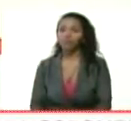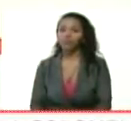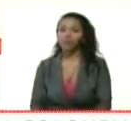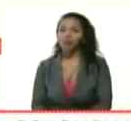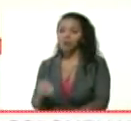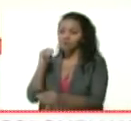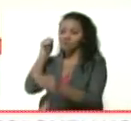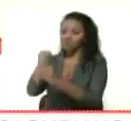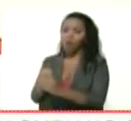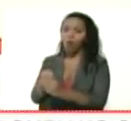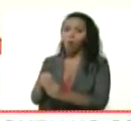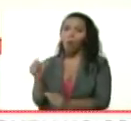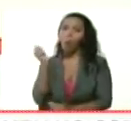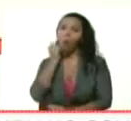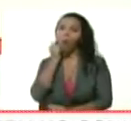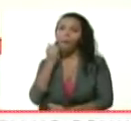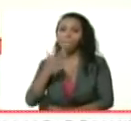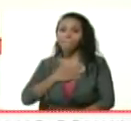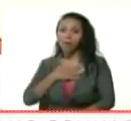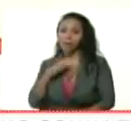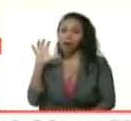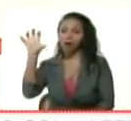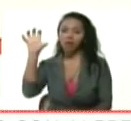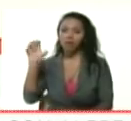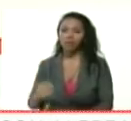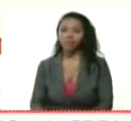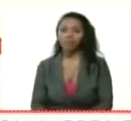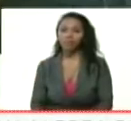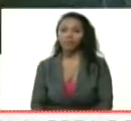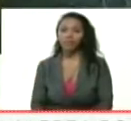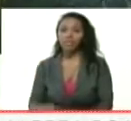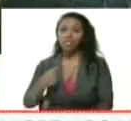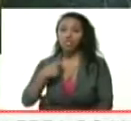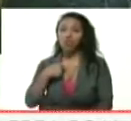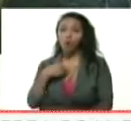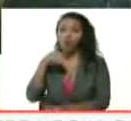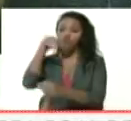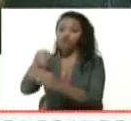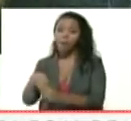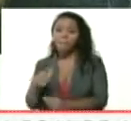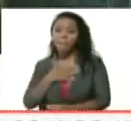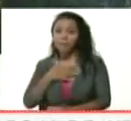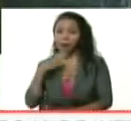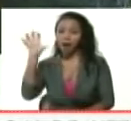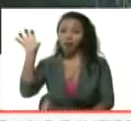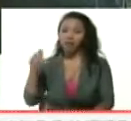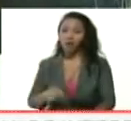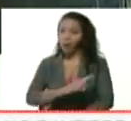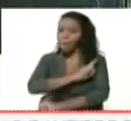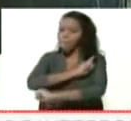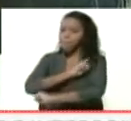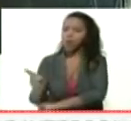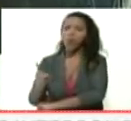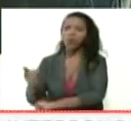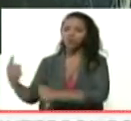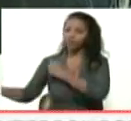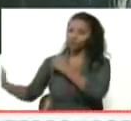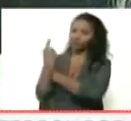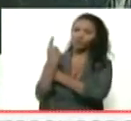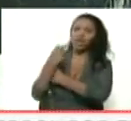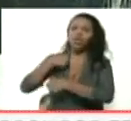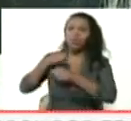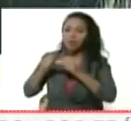invadan mi país y que yo esté en mi país, obligarme a que yo me quede con los